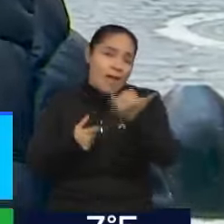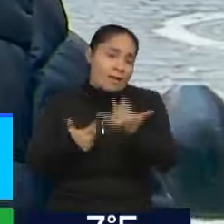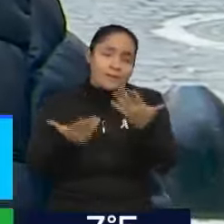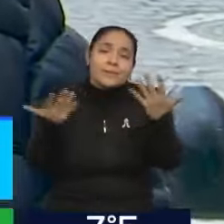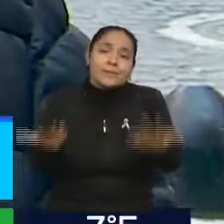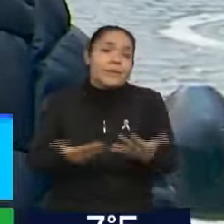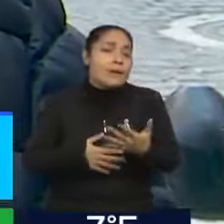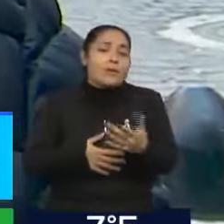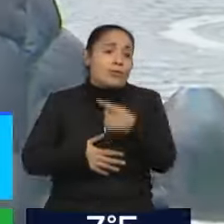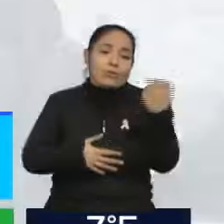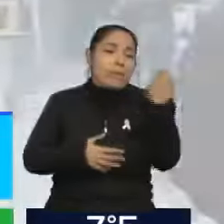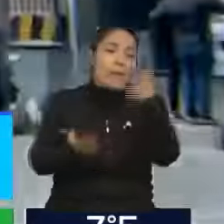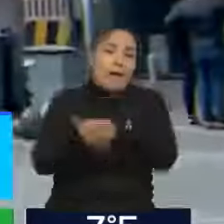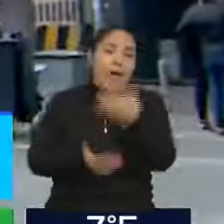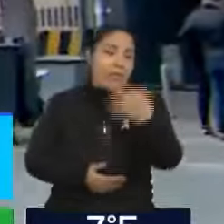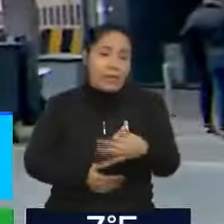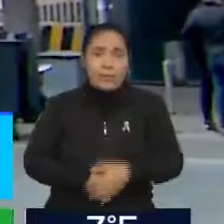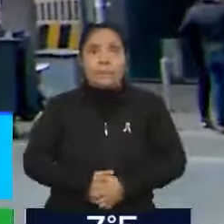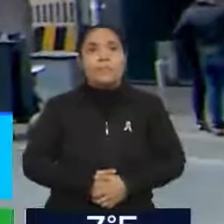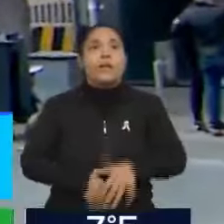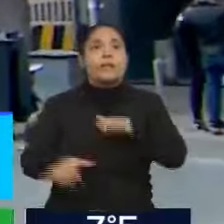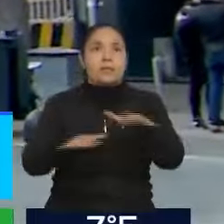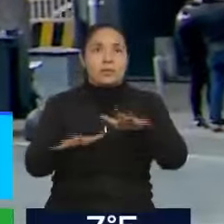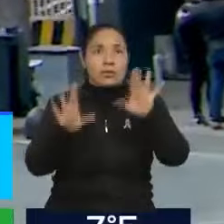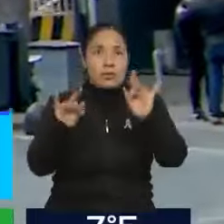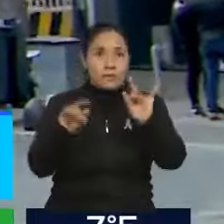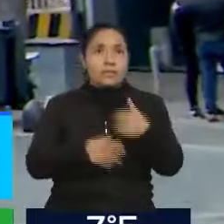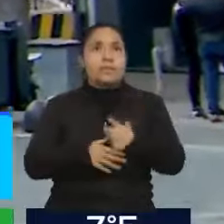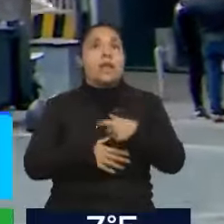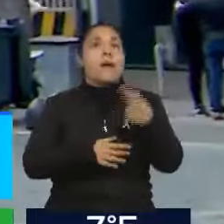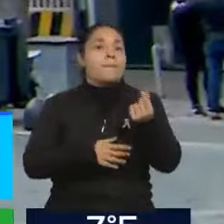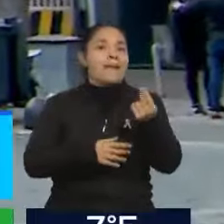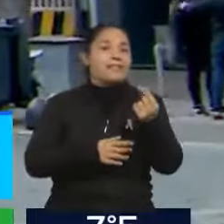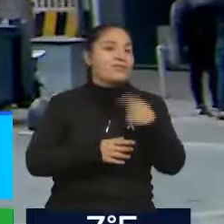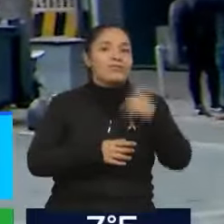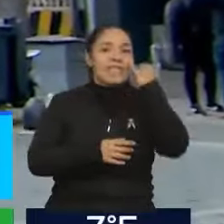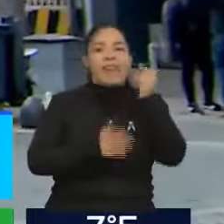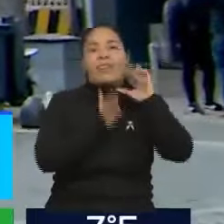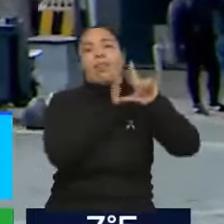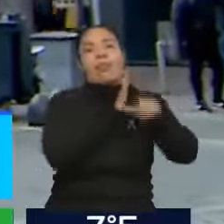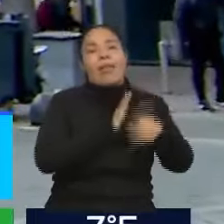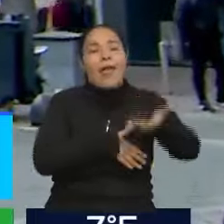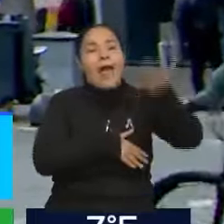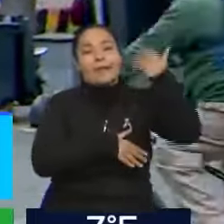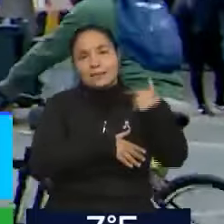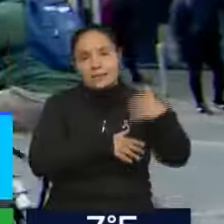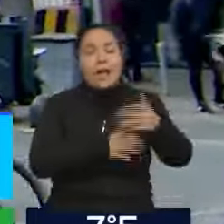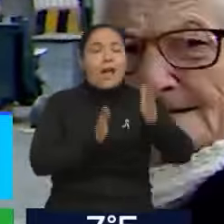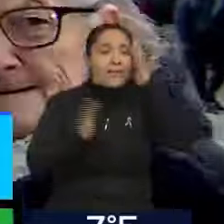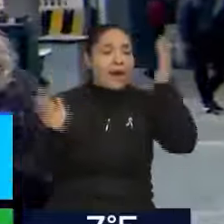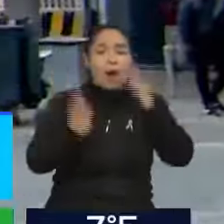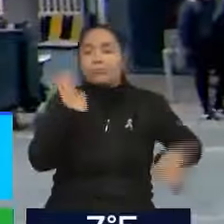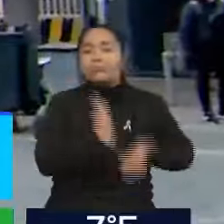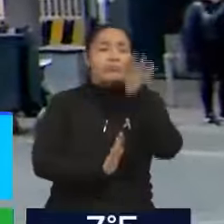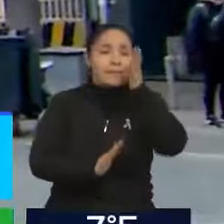algún momento teníamos que pagarlo. Creo que es un tema complejo porque las tarifas venían atrasadas, eso no lo podemos trasladar. Pero bueno, aumentos tan bruscos también